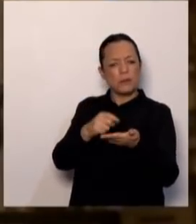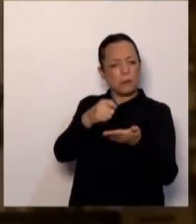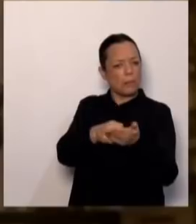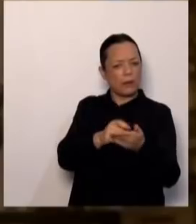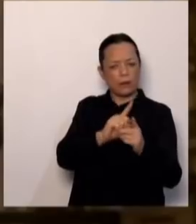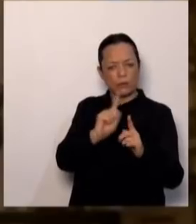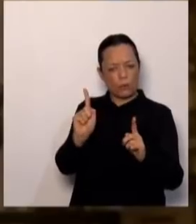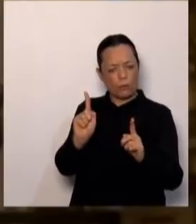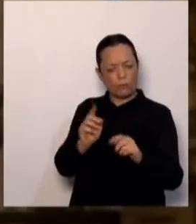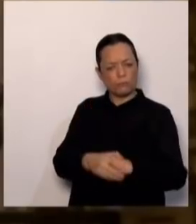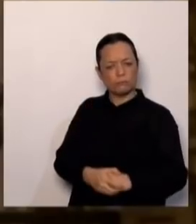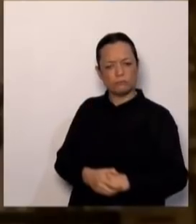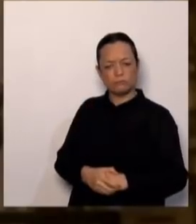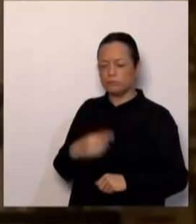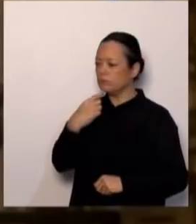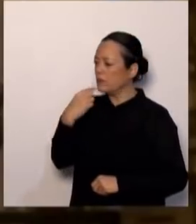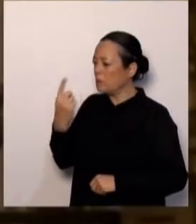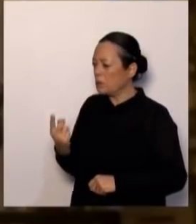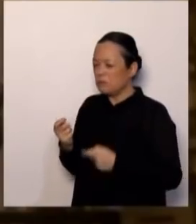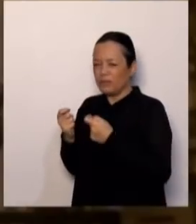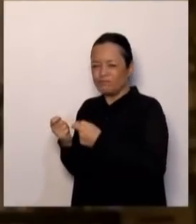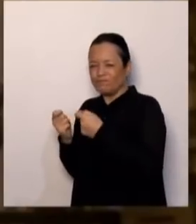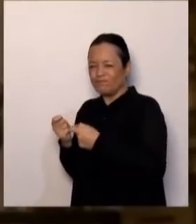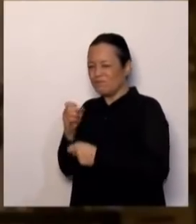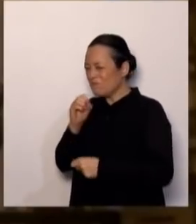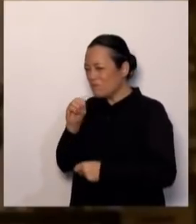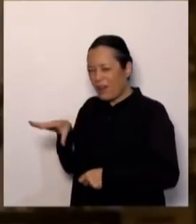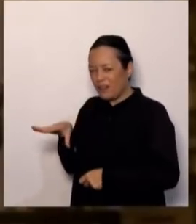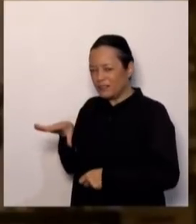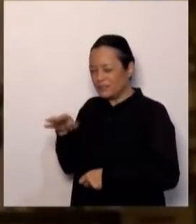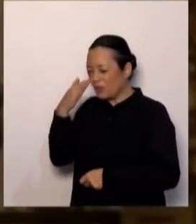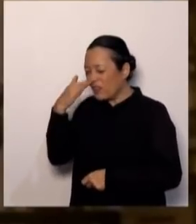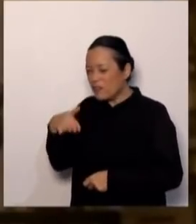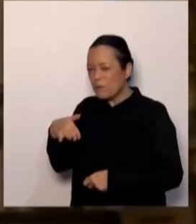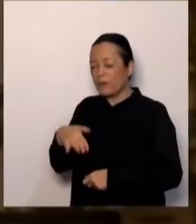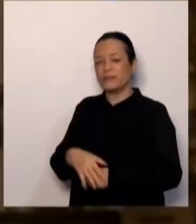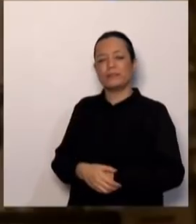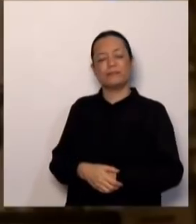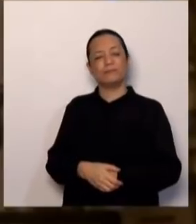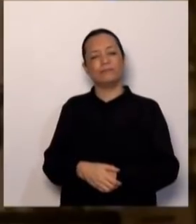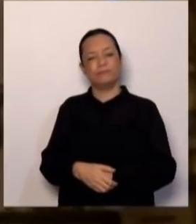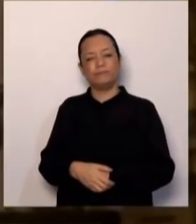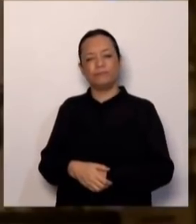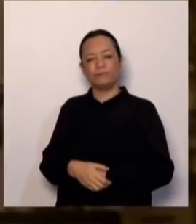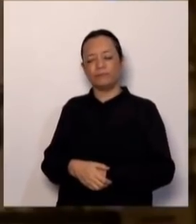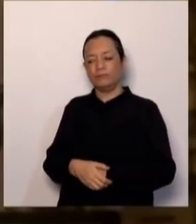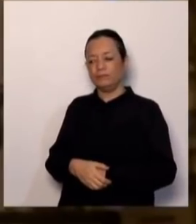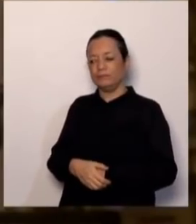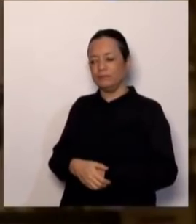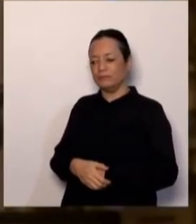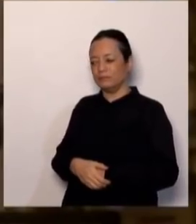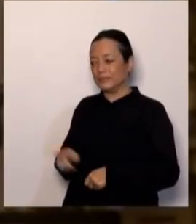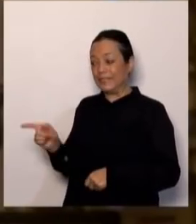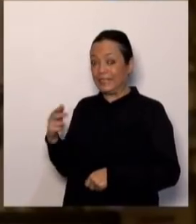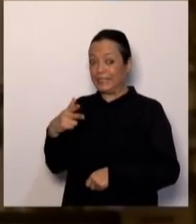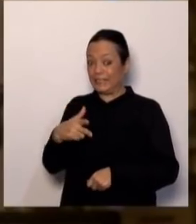Entonces, no solamente le hacen una pregunta malintencionada, sino que después le van a hacer decir lo que no dijo.